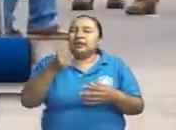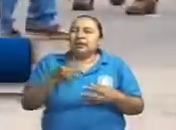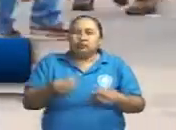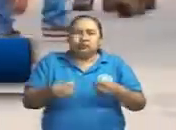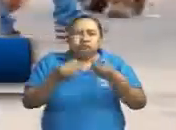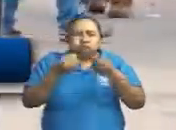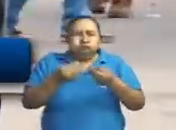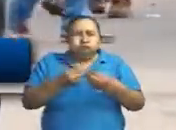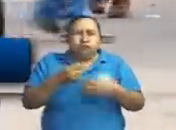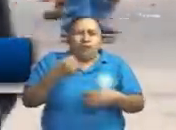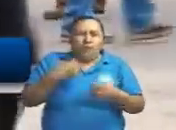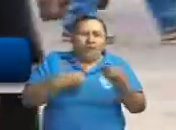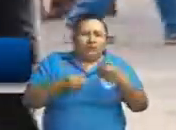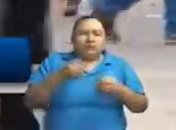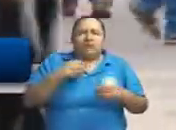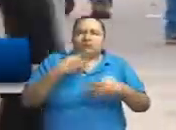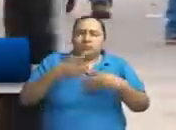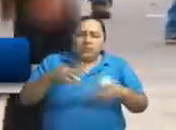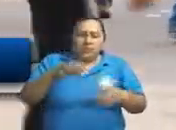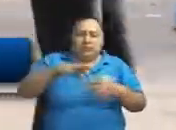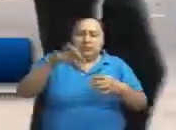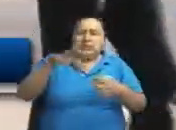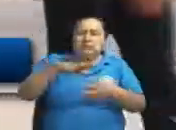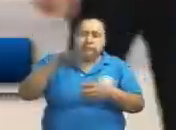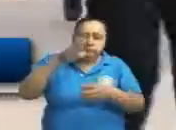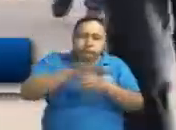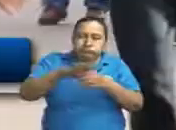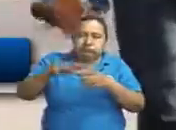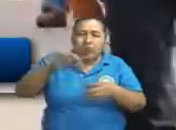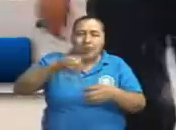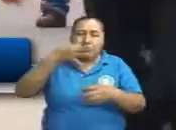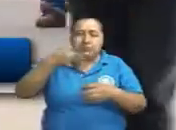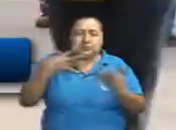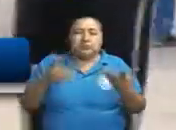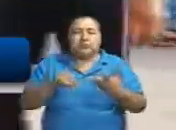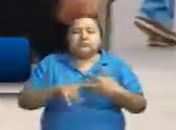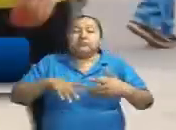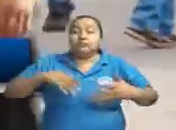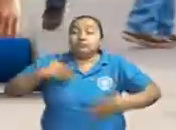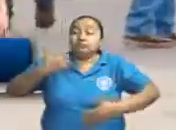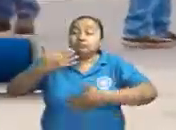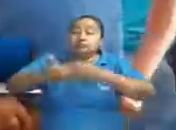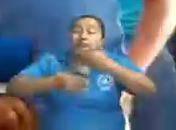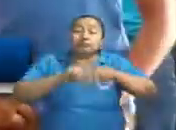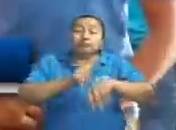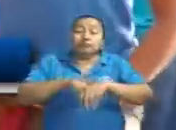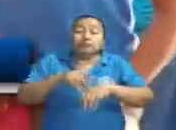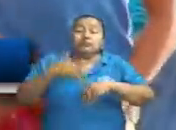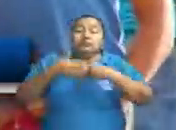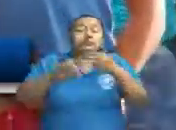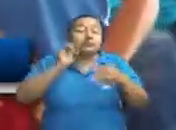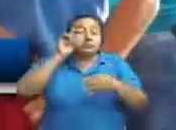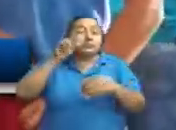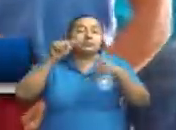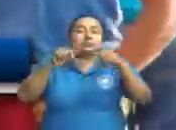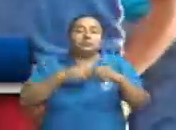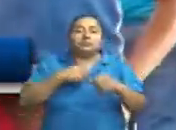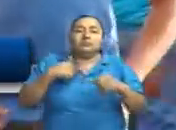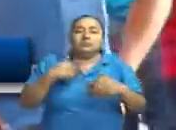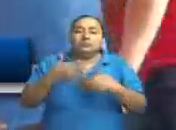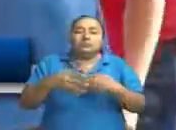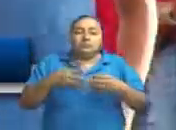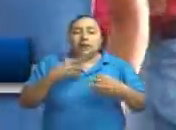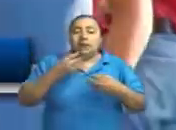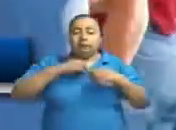saturadas, esos alimentos procesados, que estos son productos que a lo largo del tiempo van desarrollándose y degenerando esa